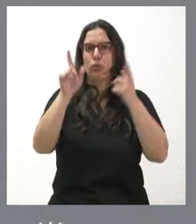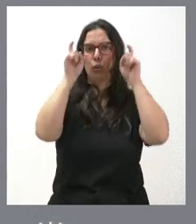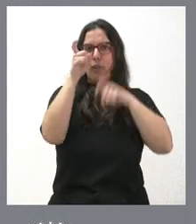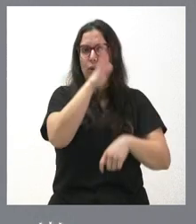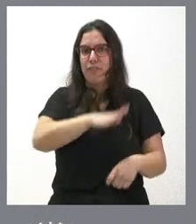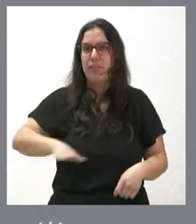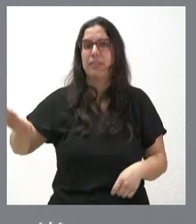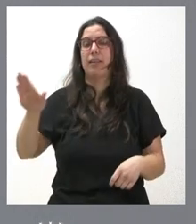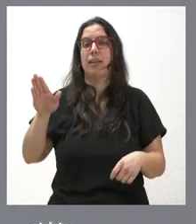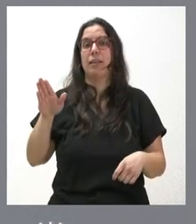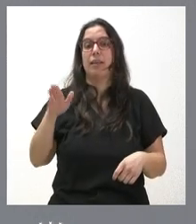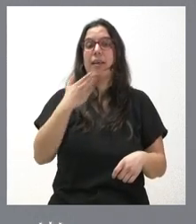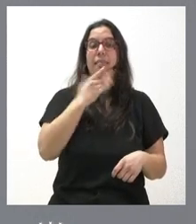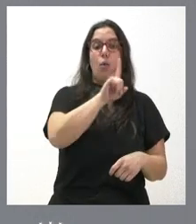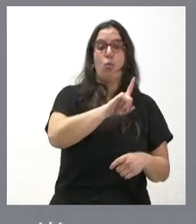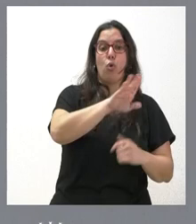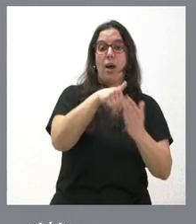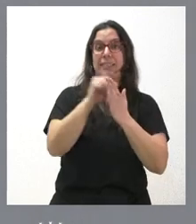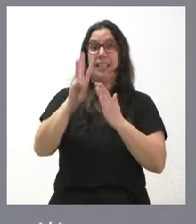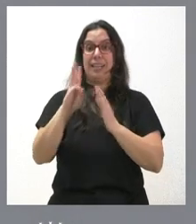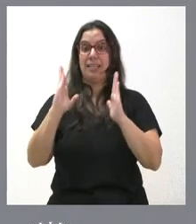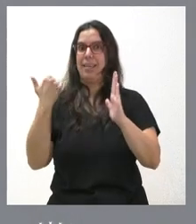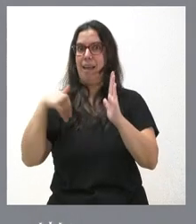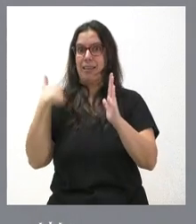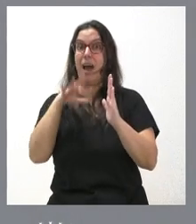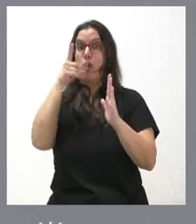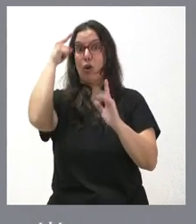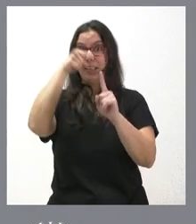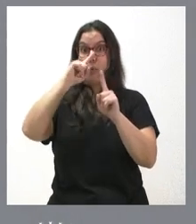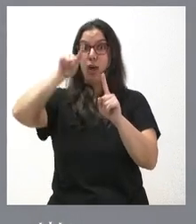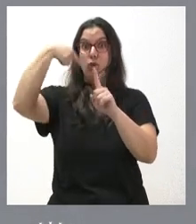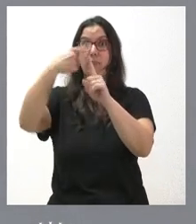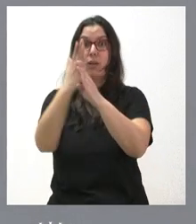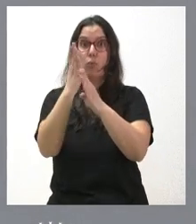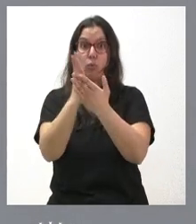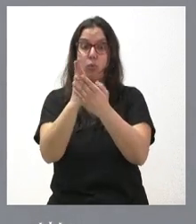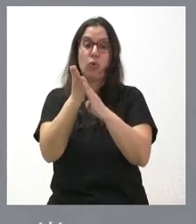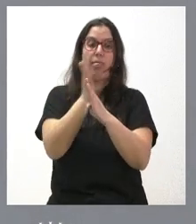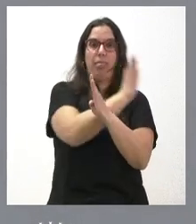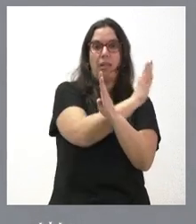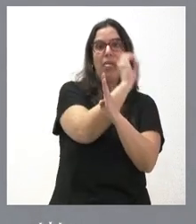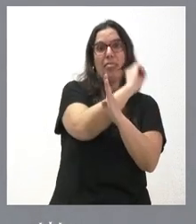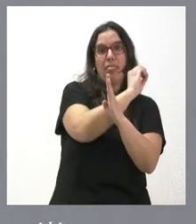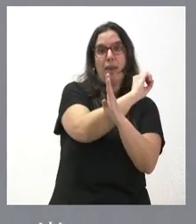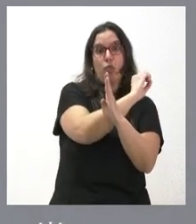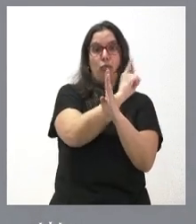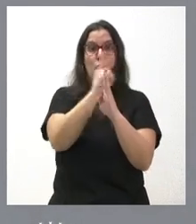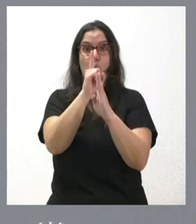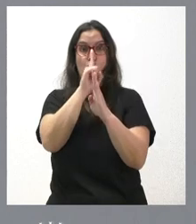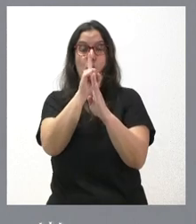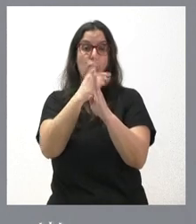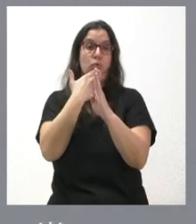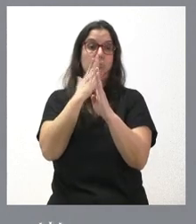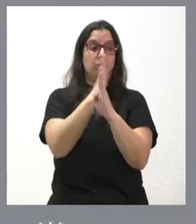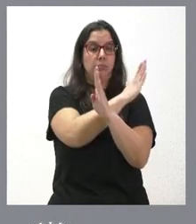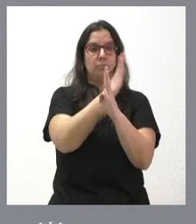que tienen entre 1 y 3 años ahora el objetivo es los menores de un año los de cero a